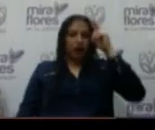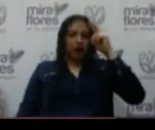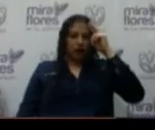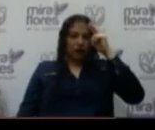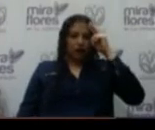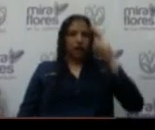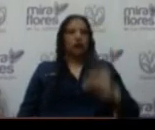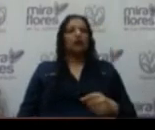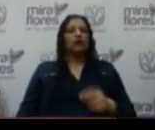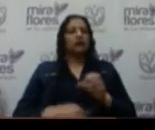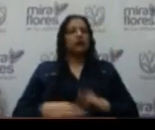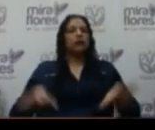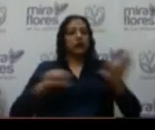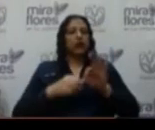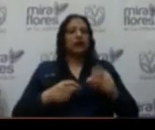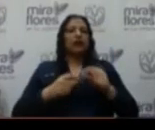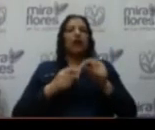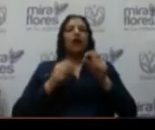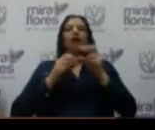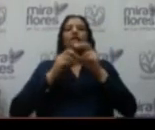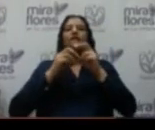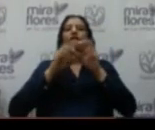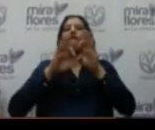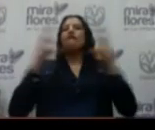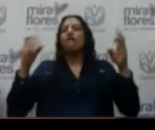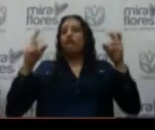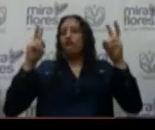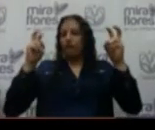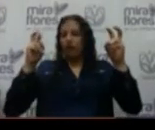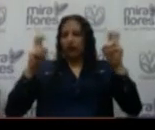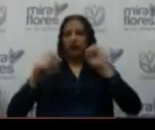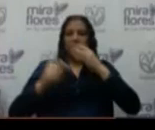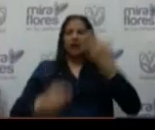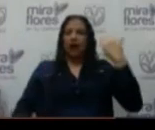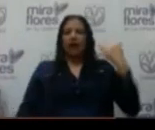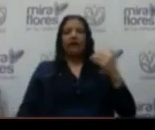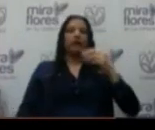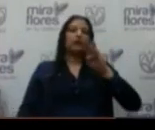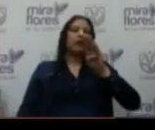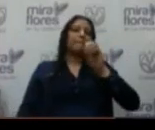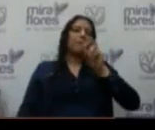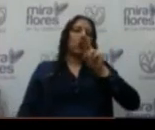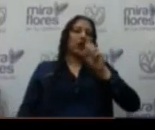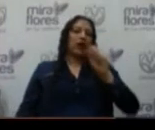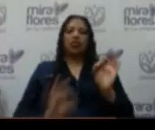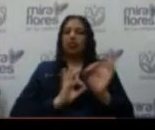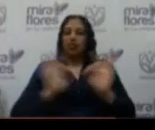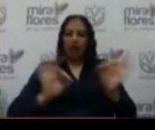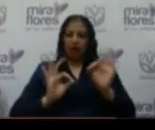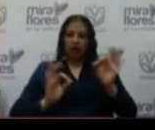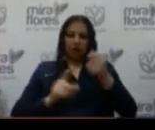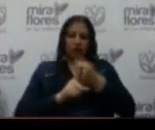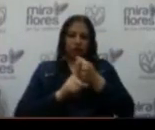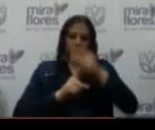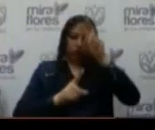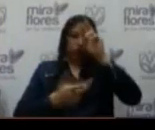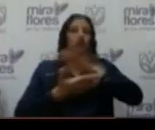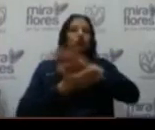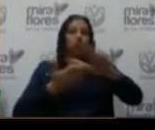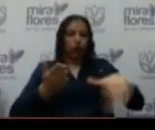esta memorable frase de Jorge Luis Borges que decía: "Nadie es patria, todos lo